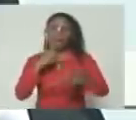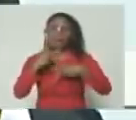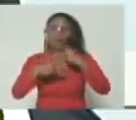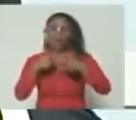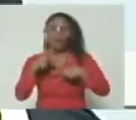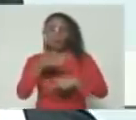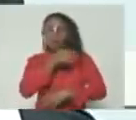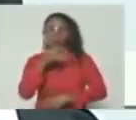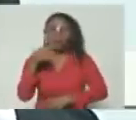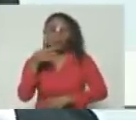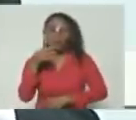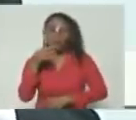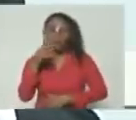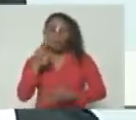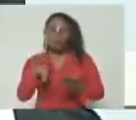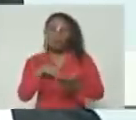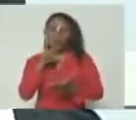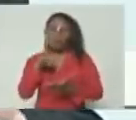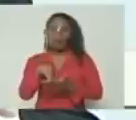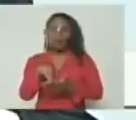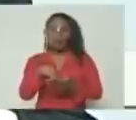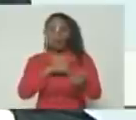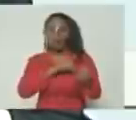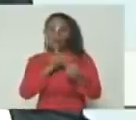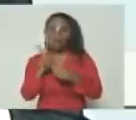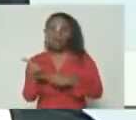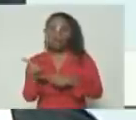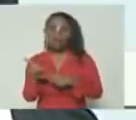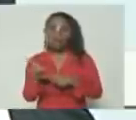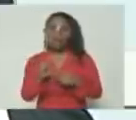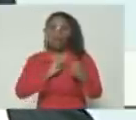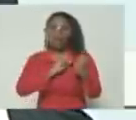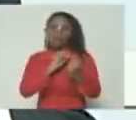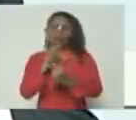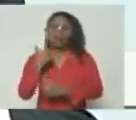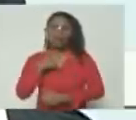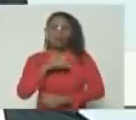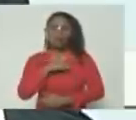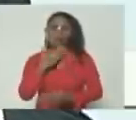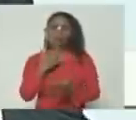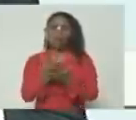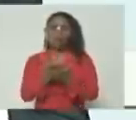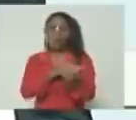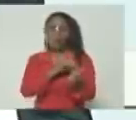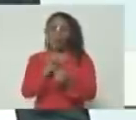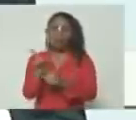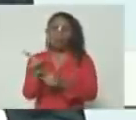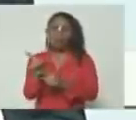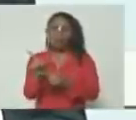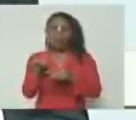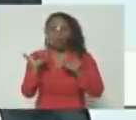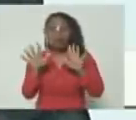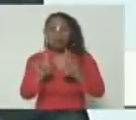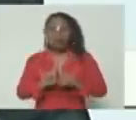del debate nacional. Y ese debate que estábamos proponiendo allí, precisamente es